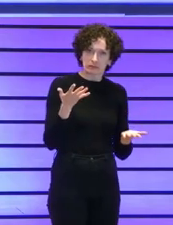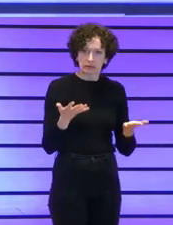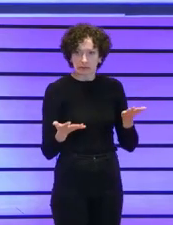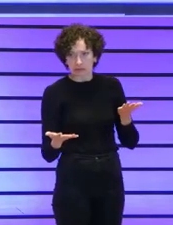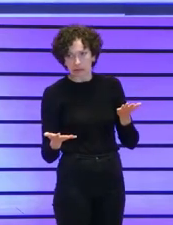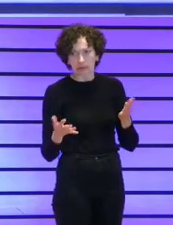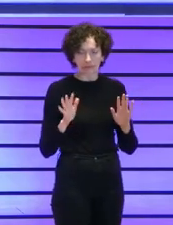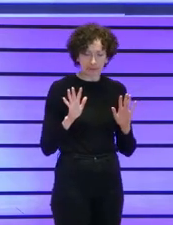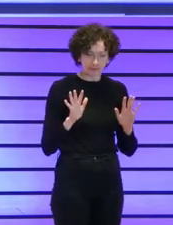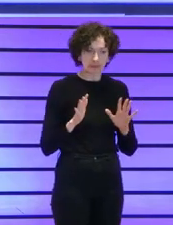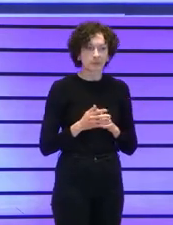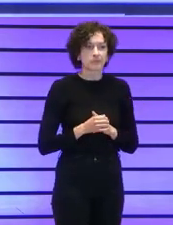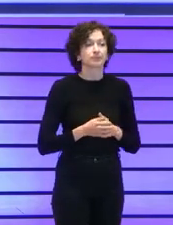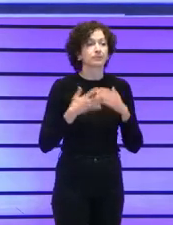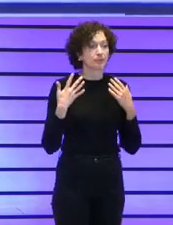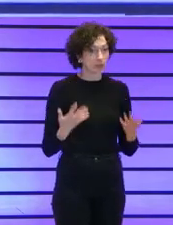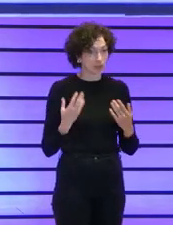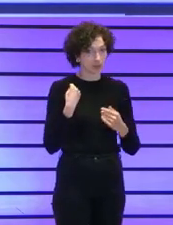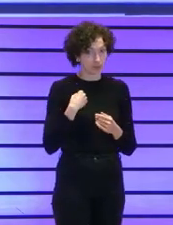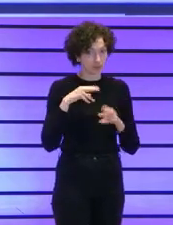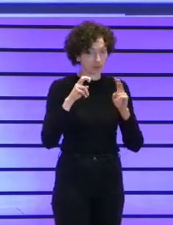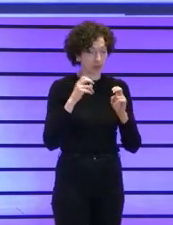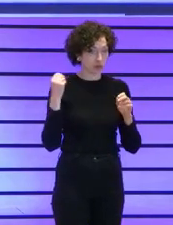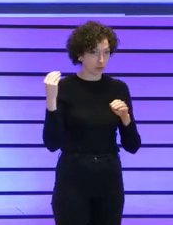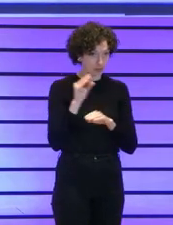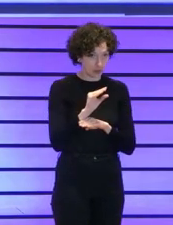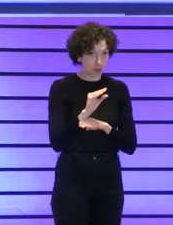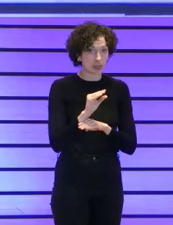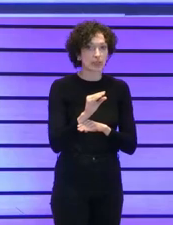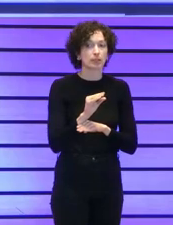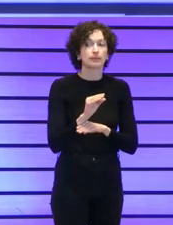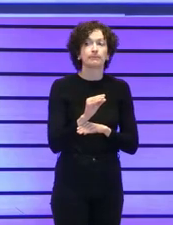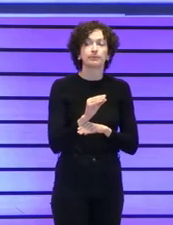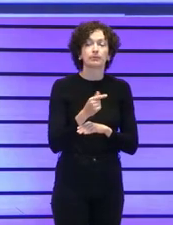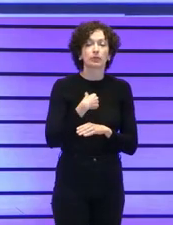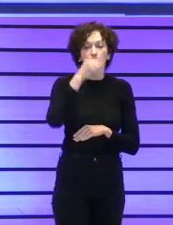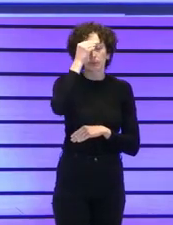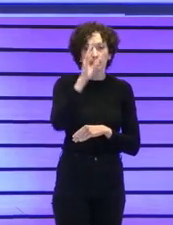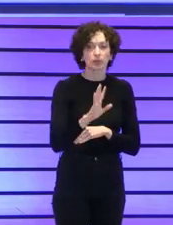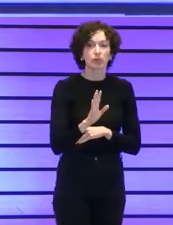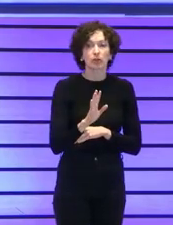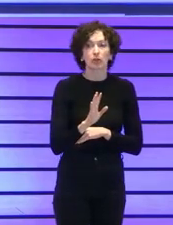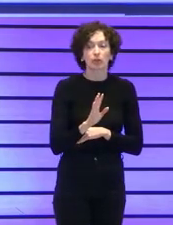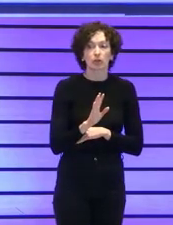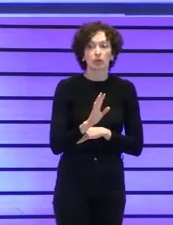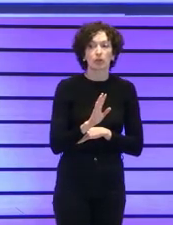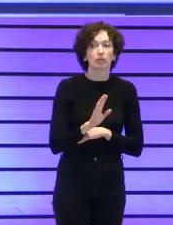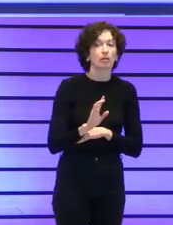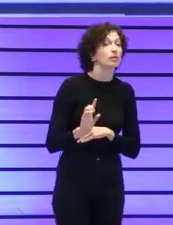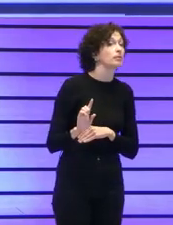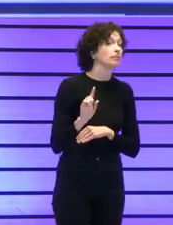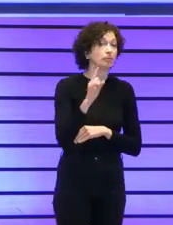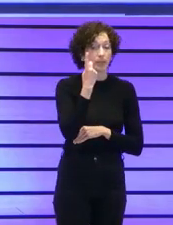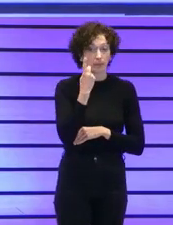entendéis. Entonces, dicho esto de la subvención, yo creo que el primer dardo va para las